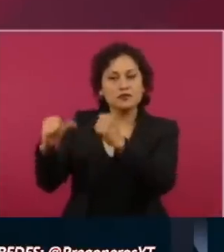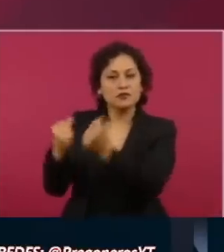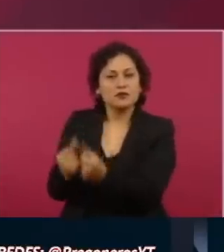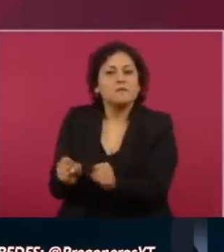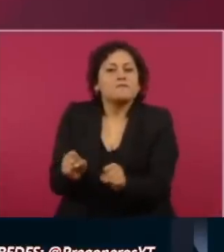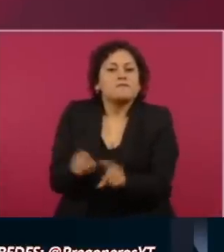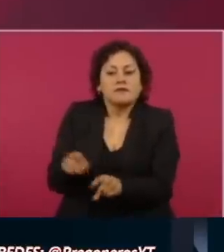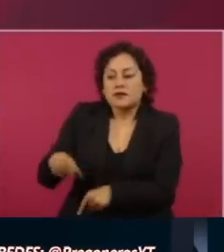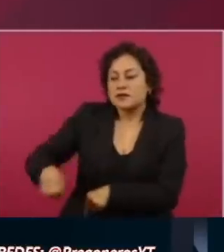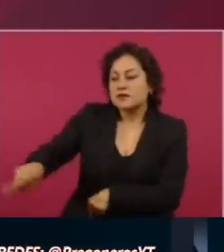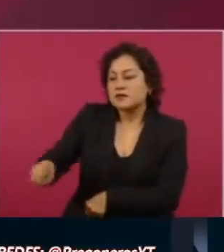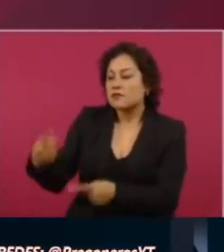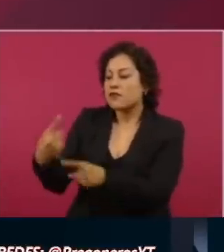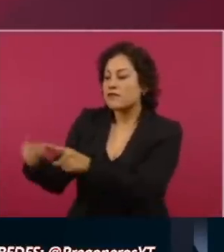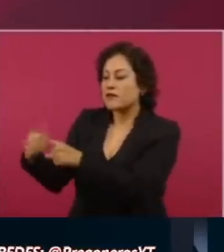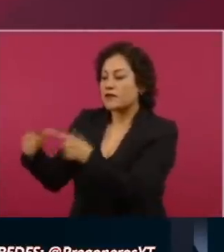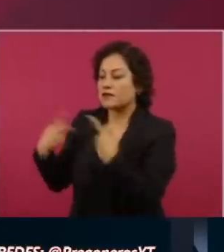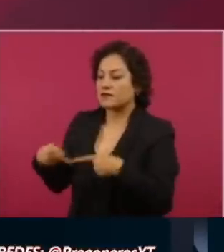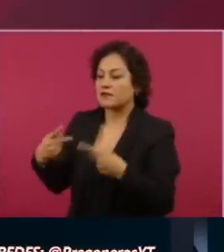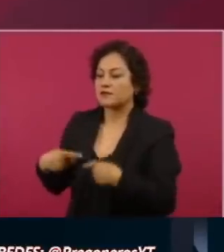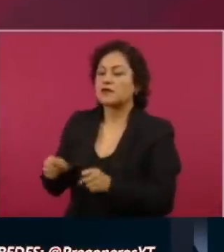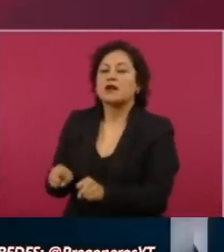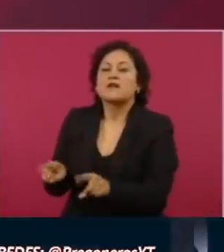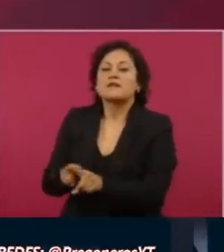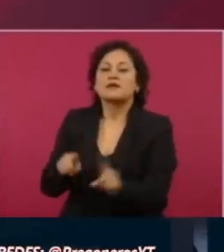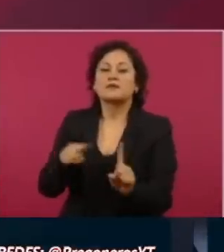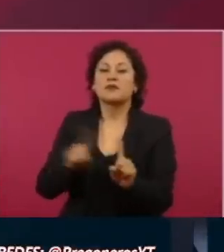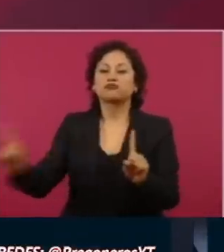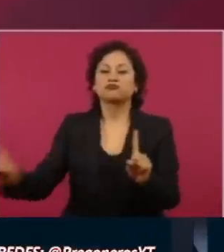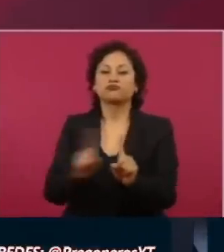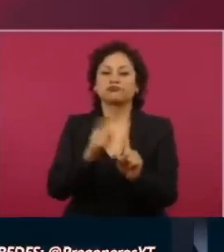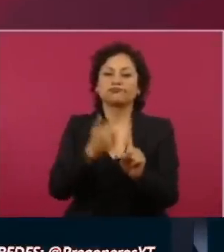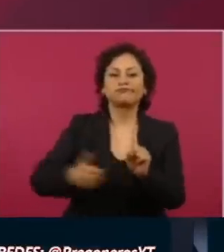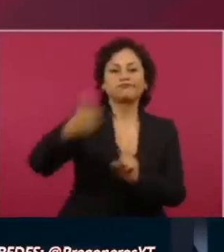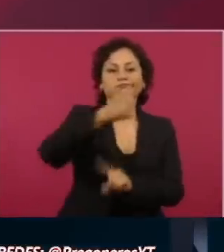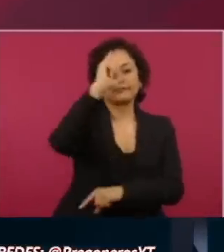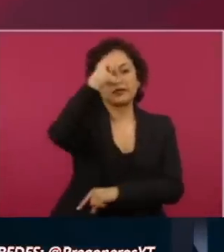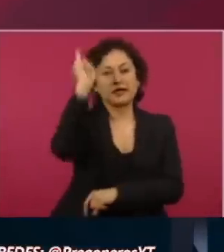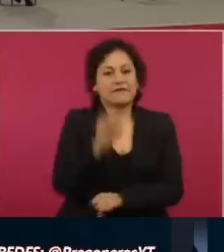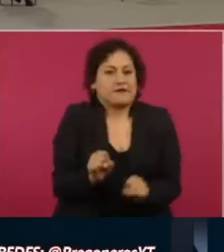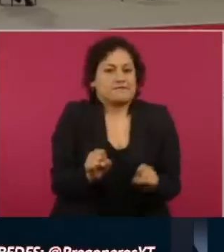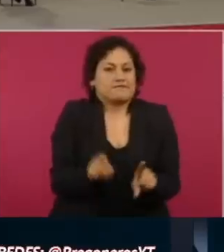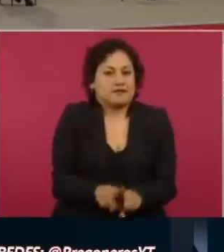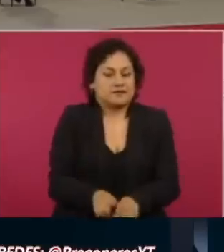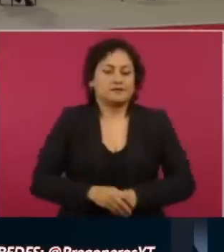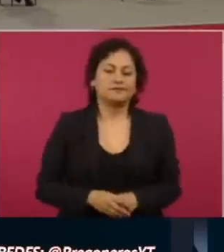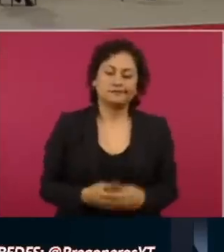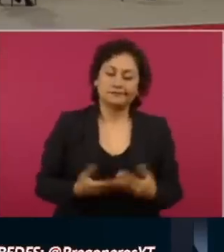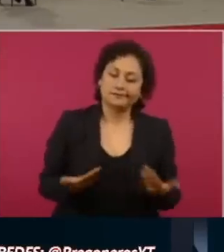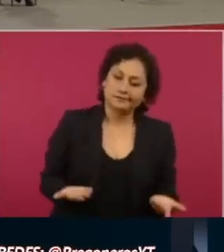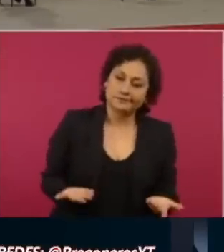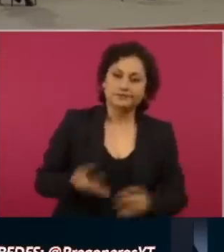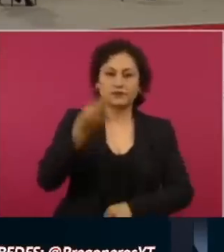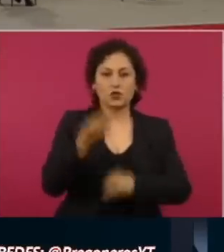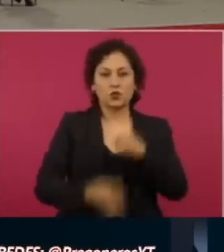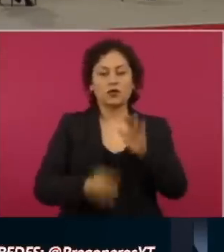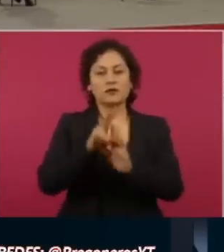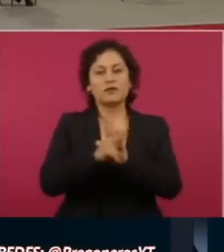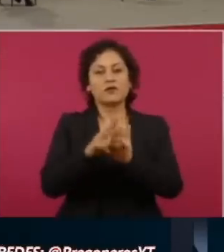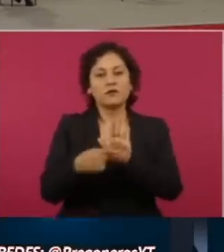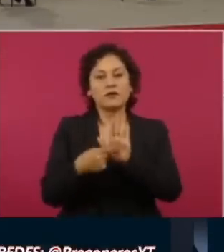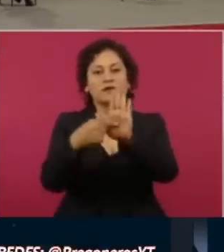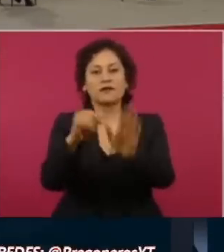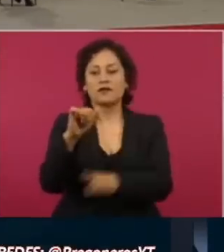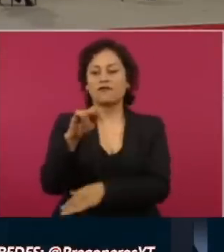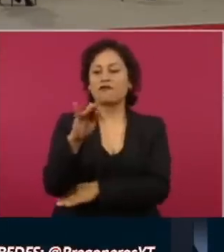han sido sus jefes y bueno por último vamos a presentarles el video de infodemia sobre las mentiras publicadas